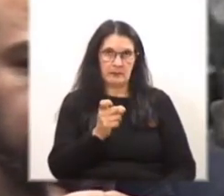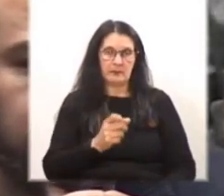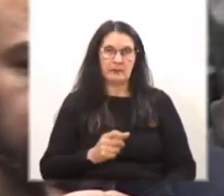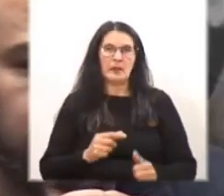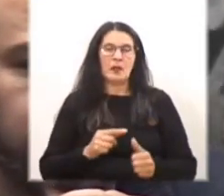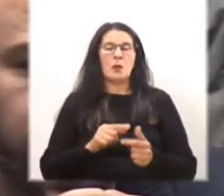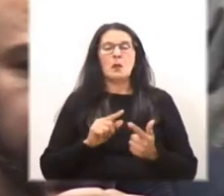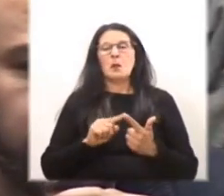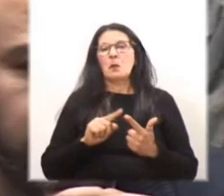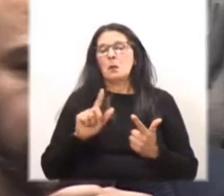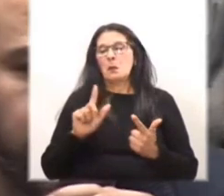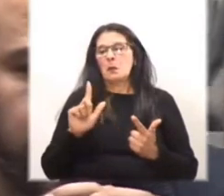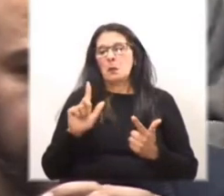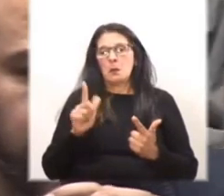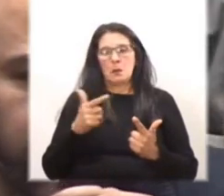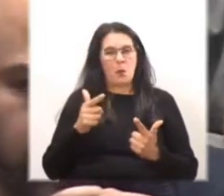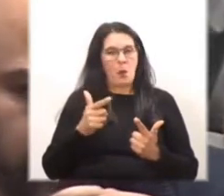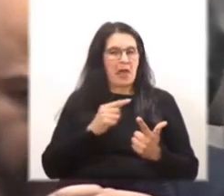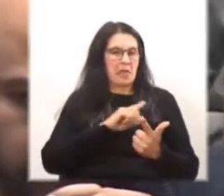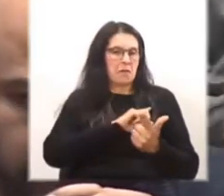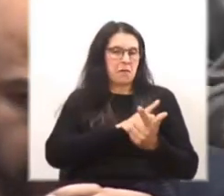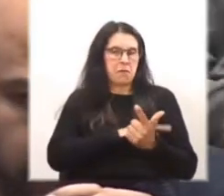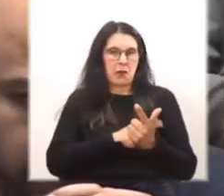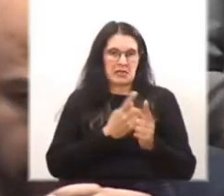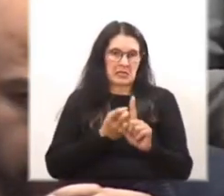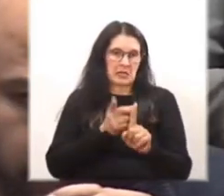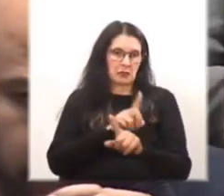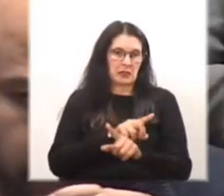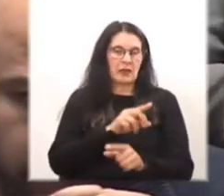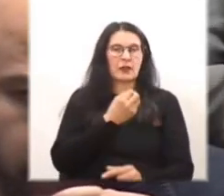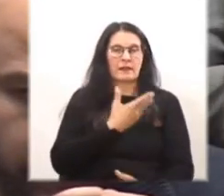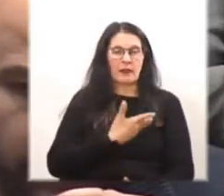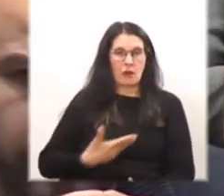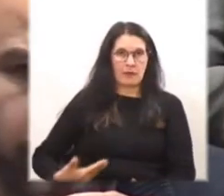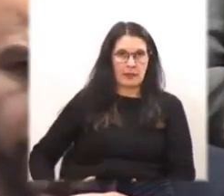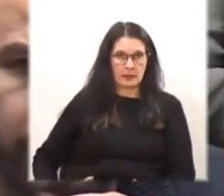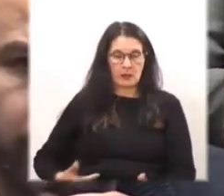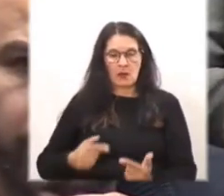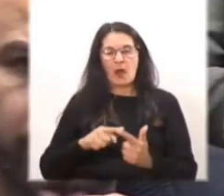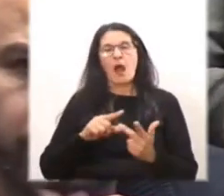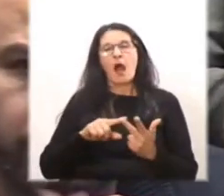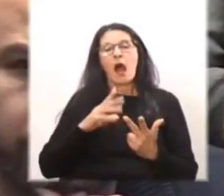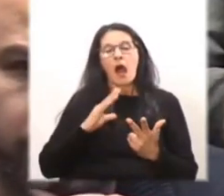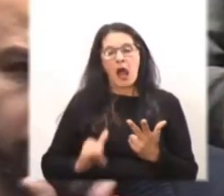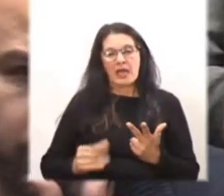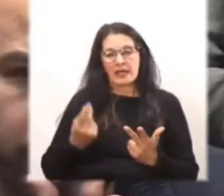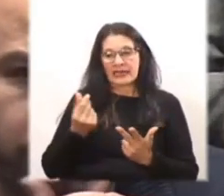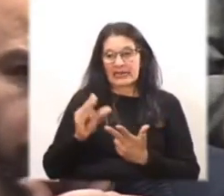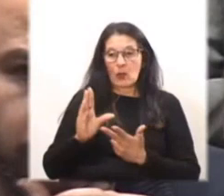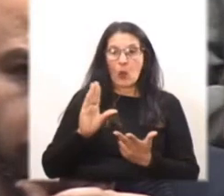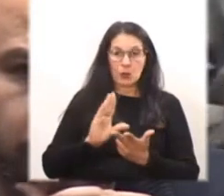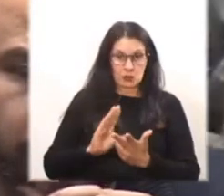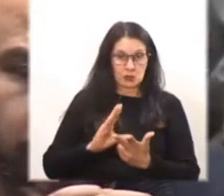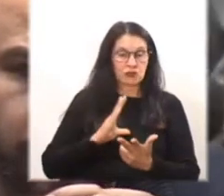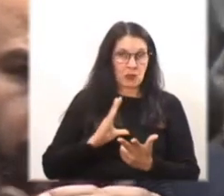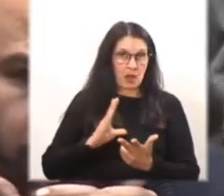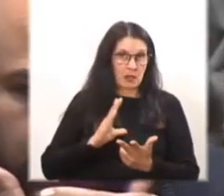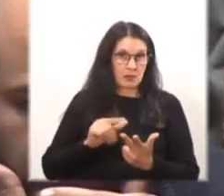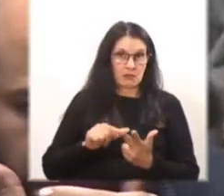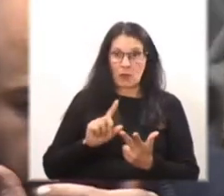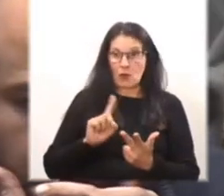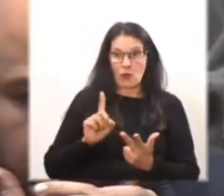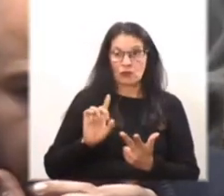No tenemos fuerza de contralor al gobierno. Hay recursos disponibles, no solo